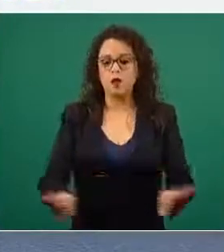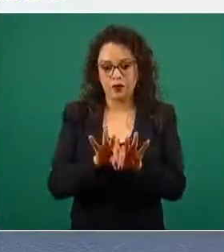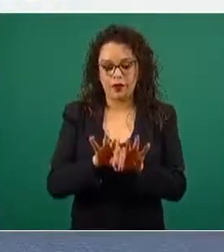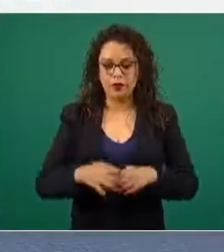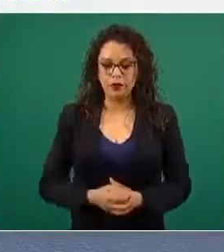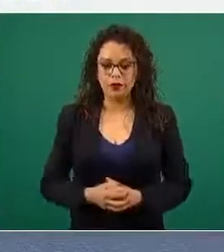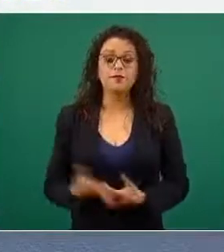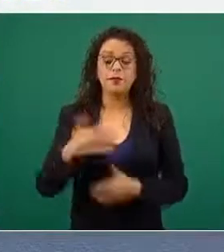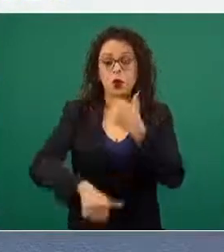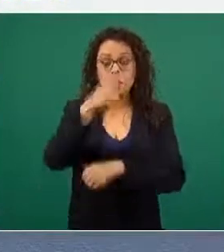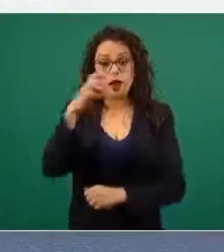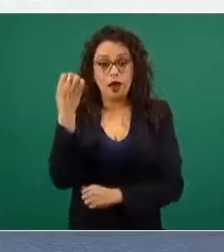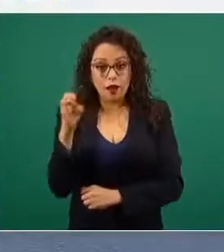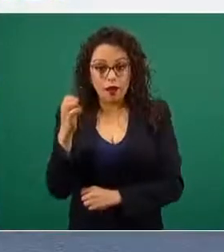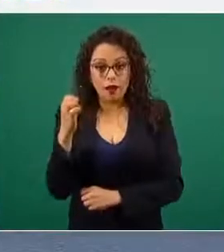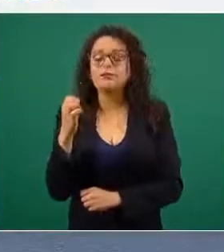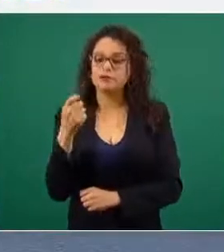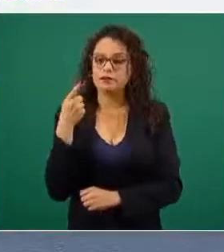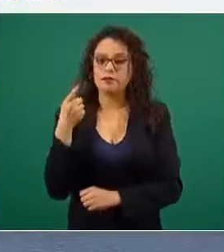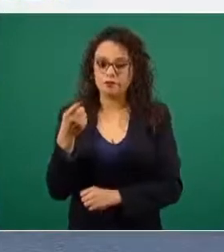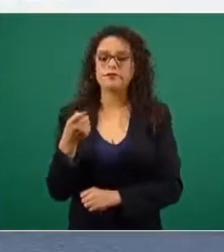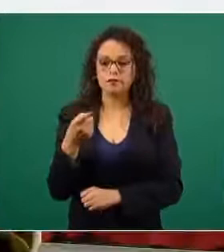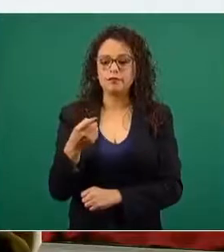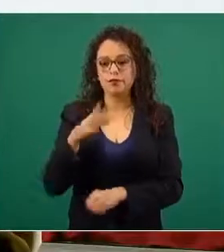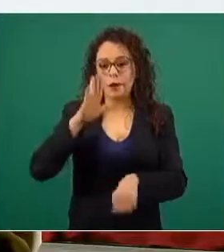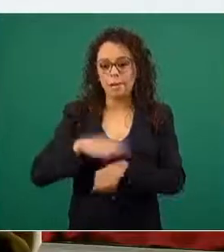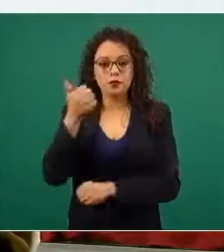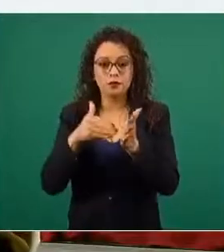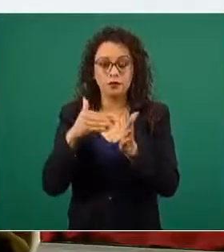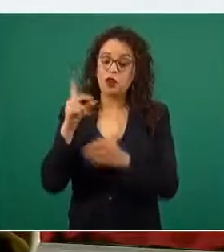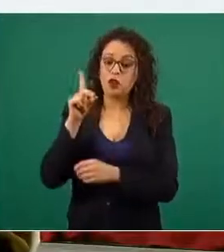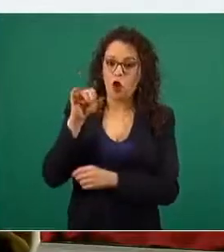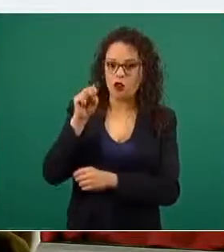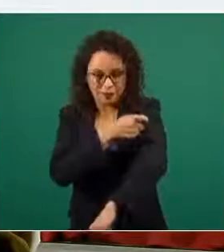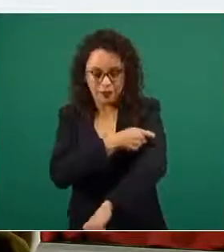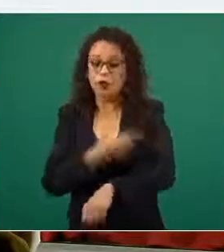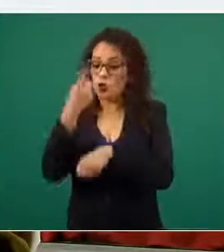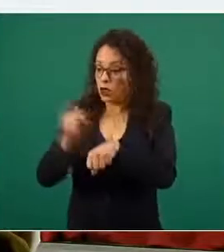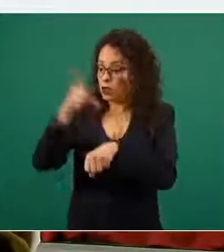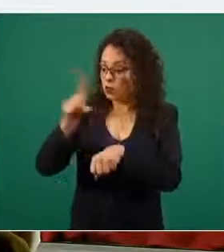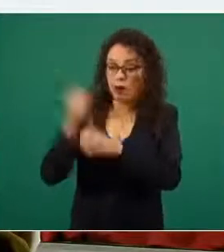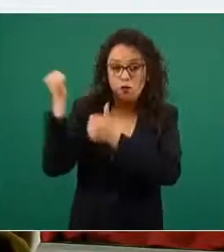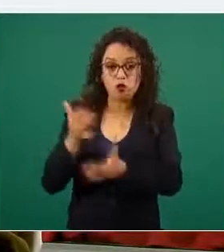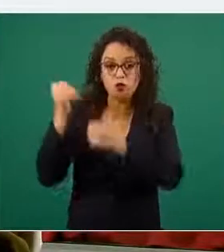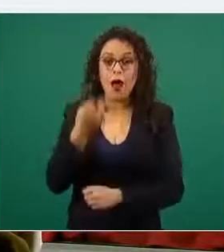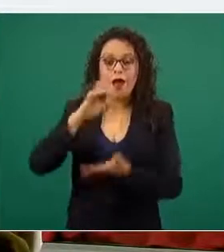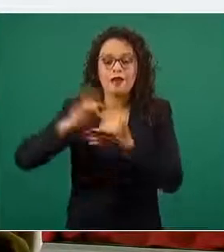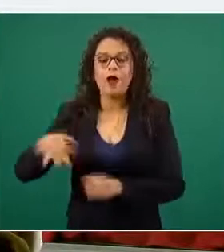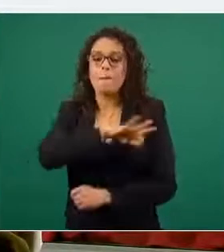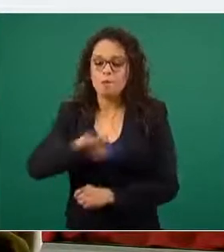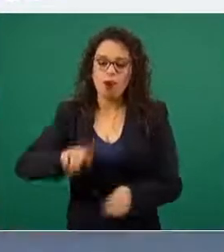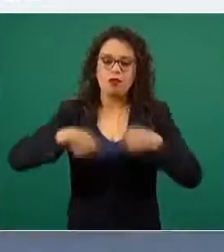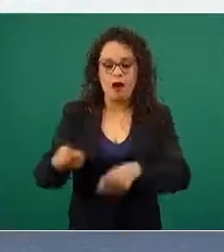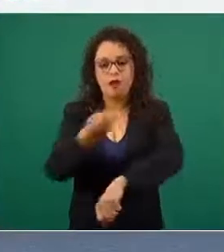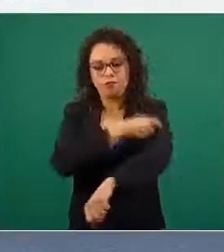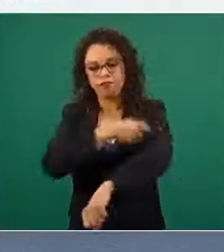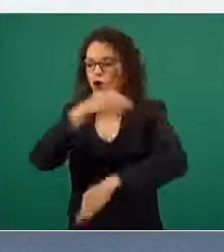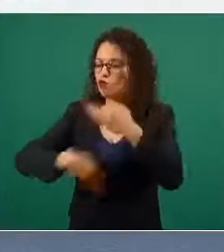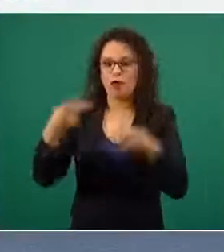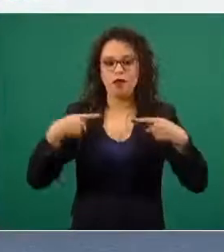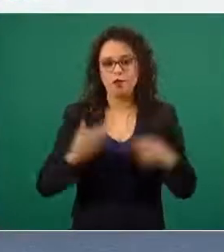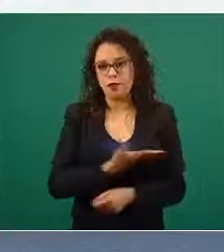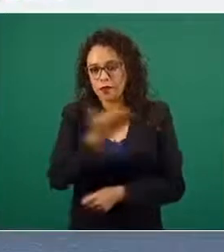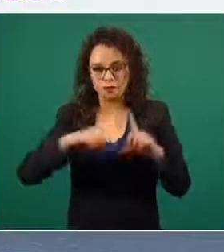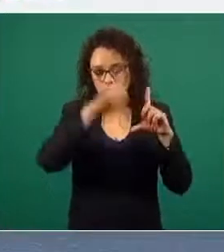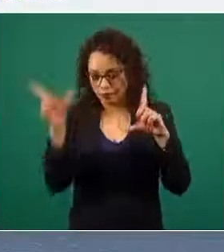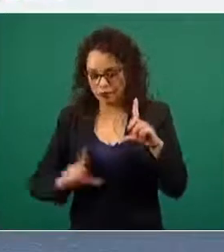con el embarque del 11 de enero ya estaremos recibiendo más de 436,000 dosis por semana de manera continua, y esto nos permitirá vacunar en grandes cantidades a todo el personal de salud